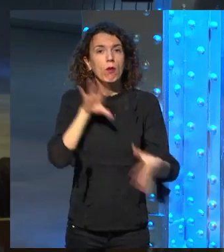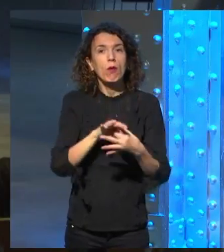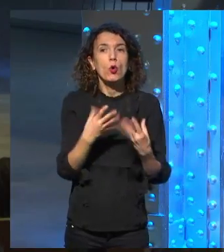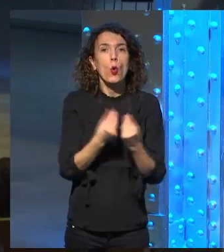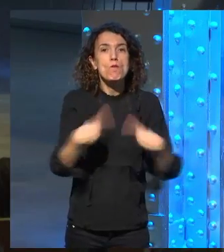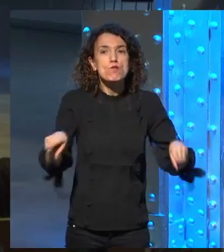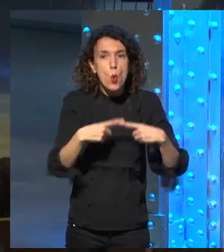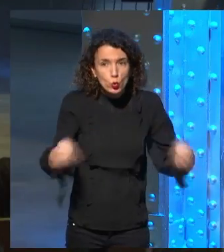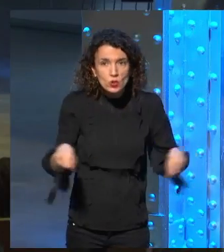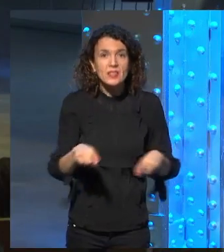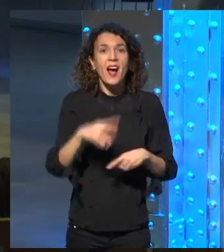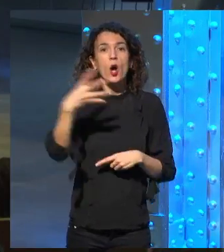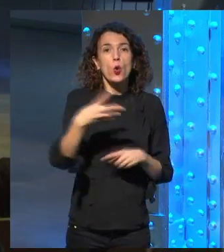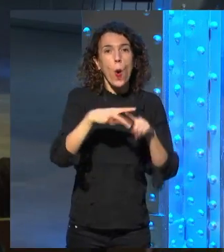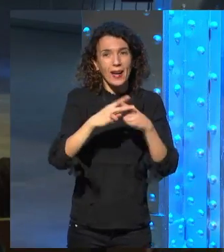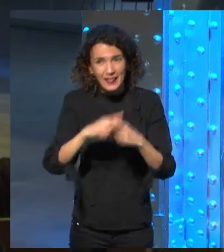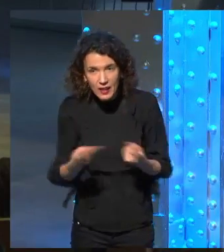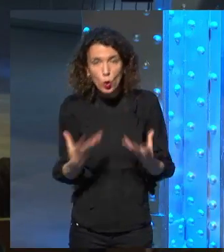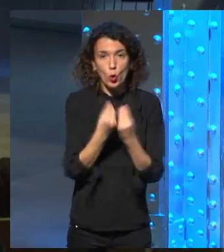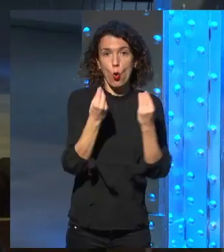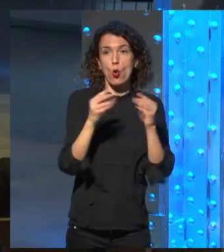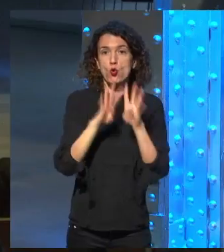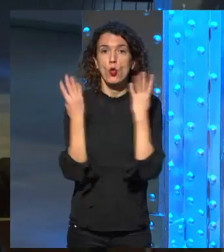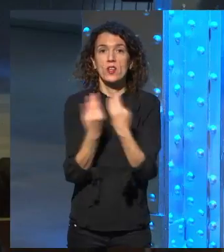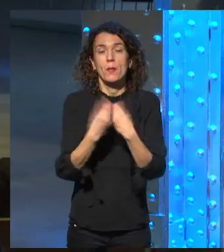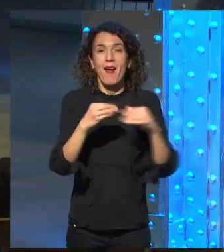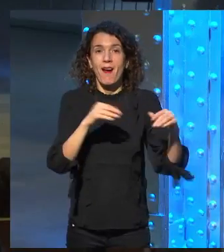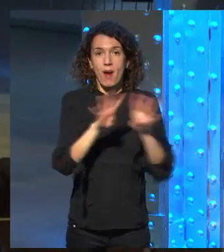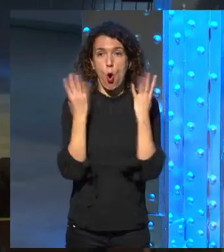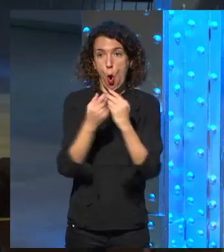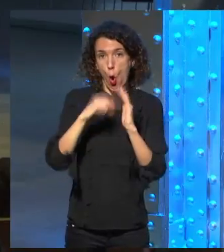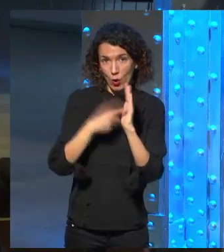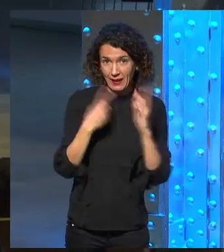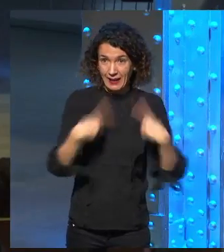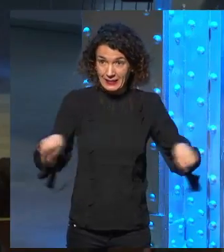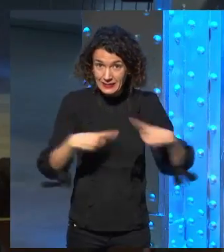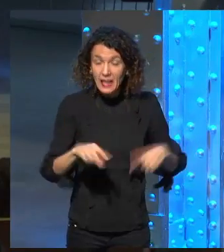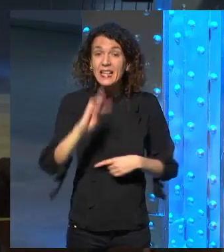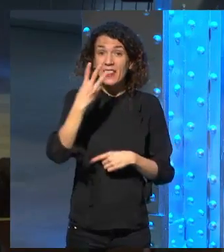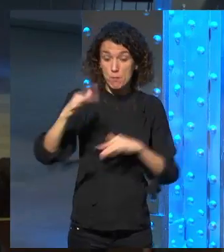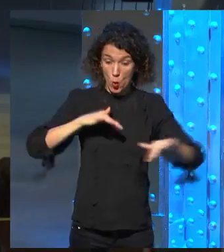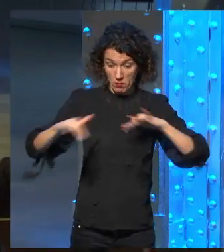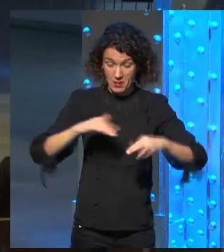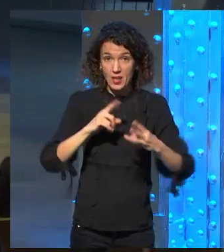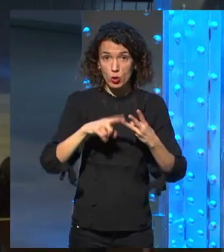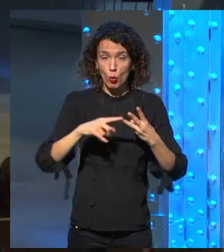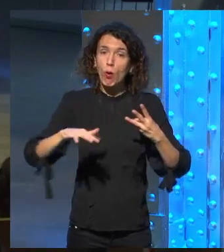ver con música de sus cuartetos, tiene mucho que ver con el concierto para orquesta, en obra de 5 movimientos. El tercer movimiento